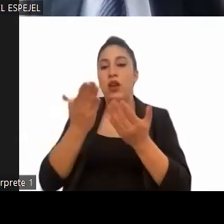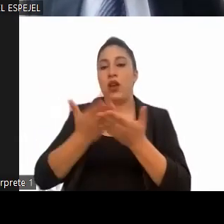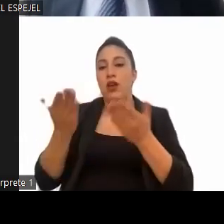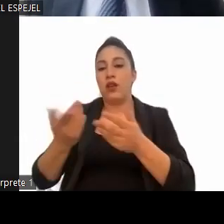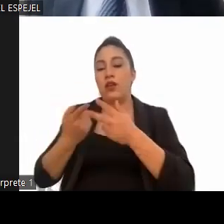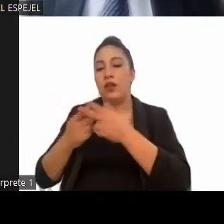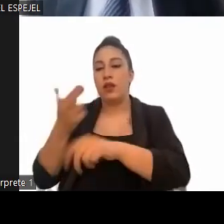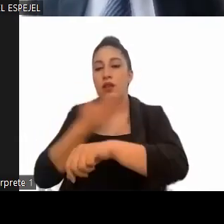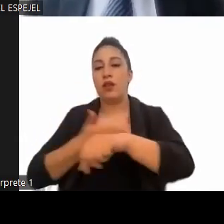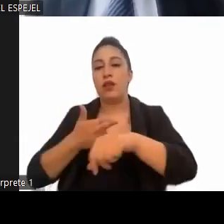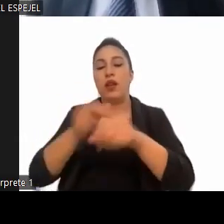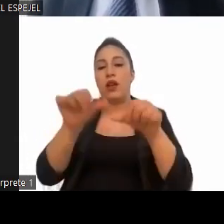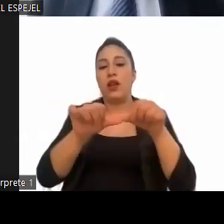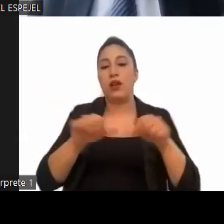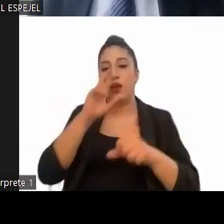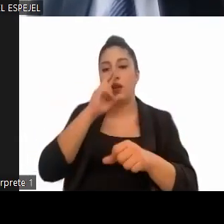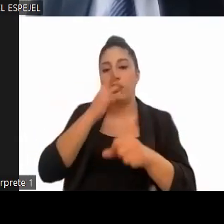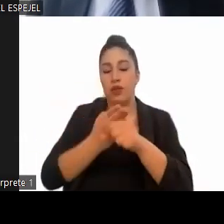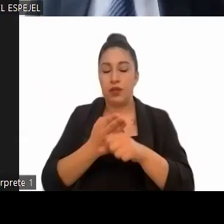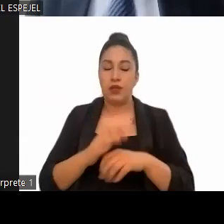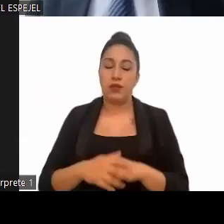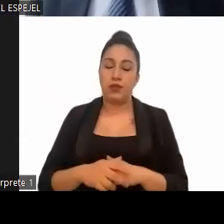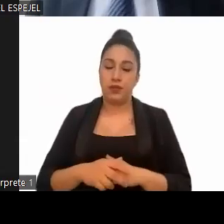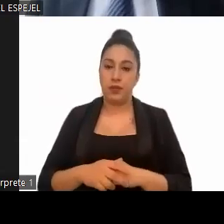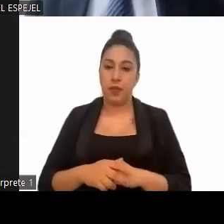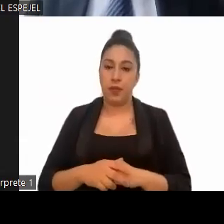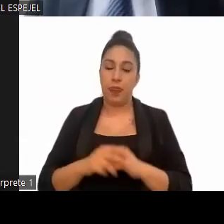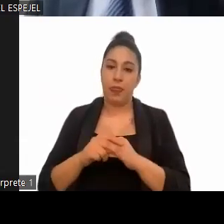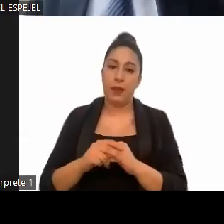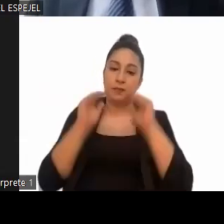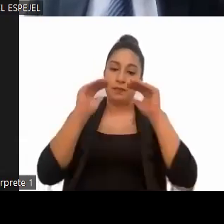de responsabilidad administrativa que corresponda. Acuerdo